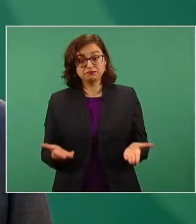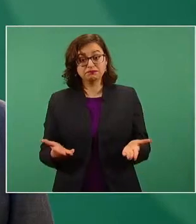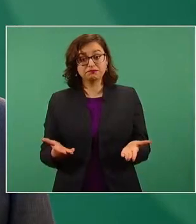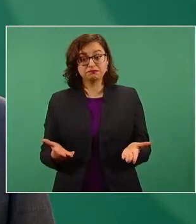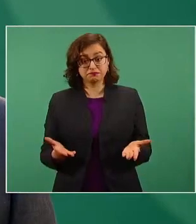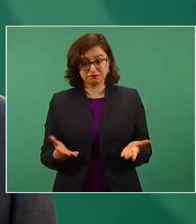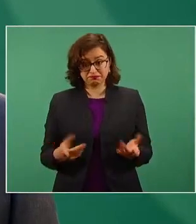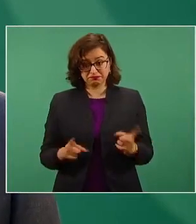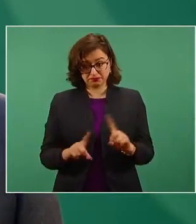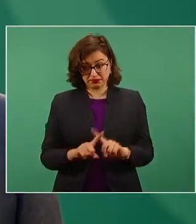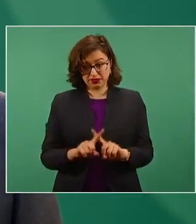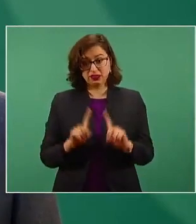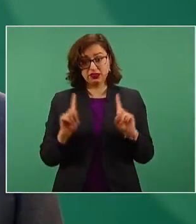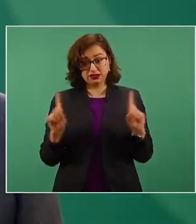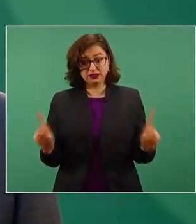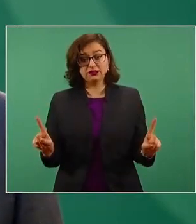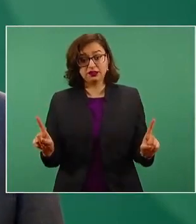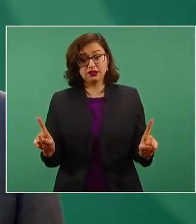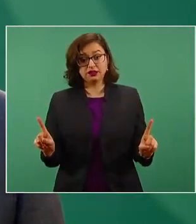ahora